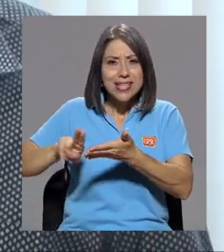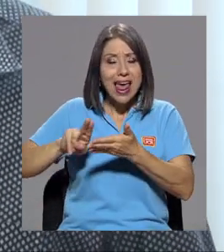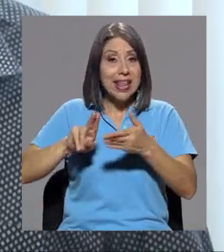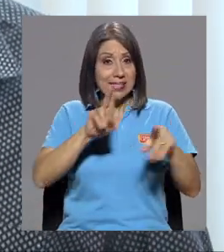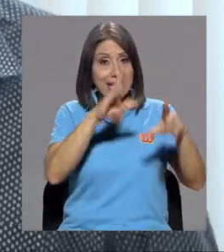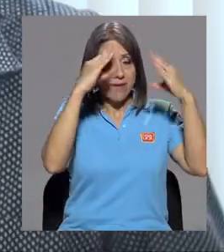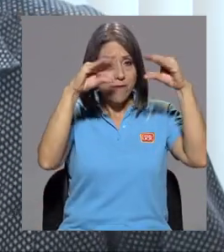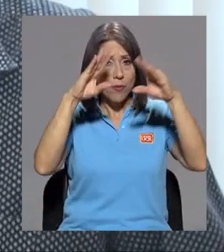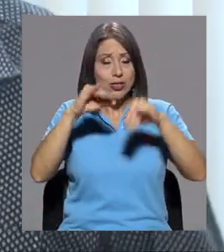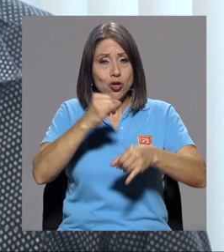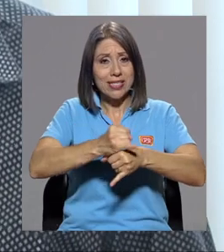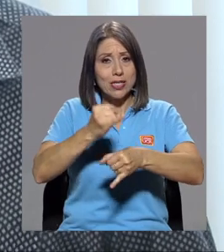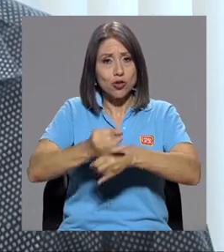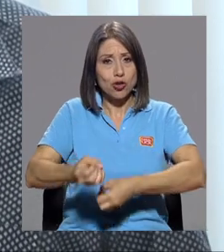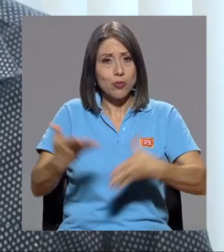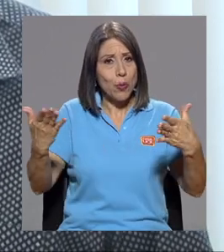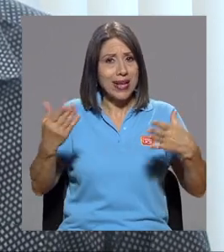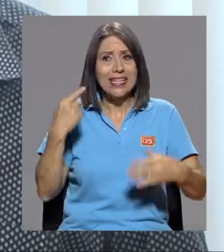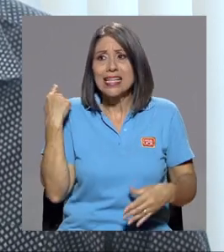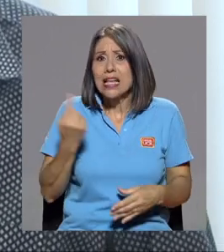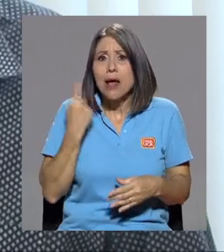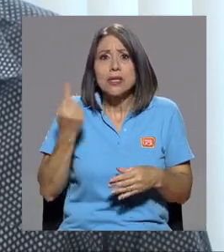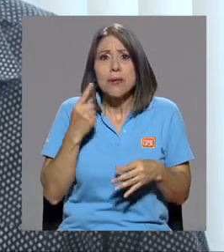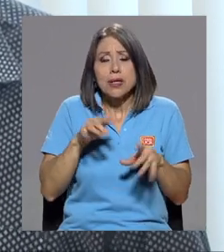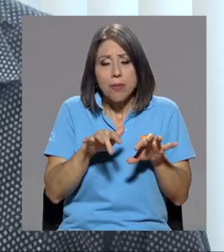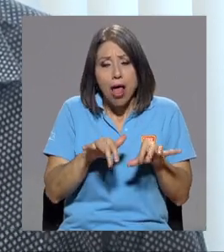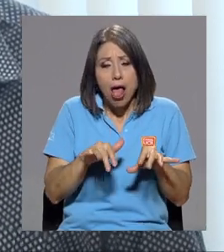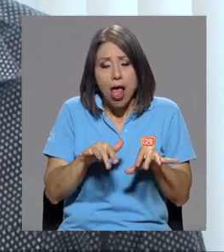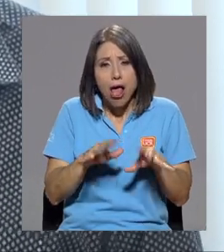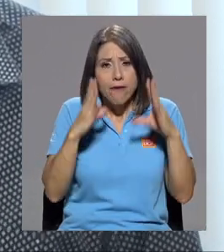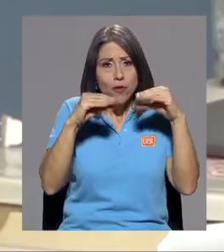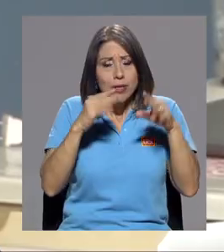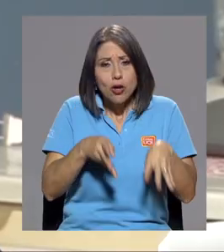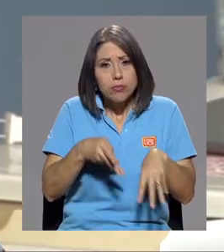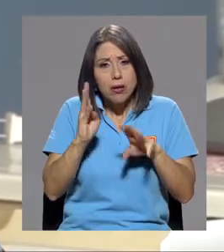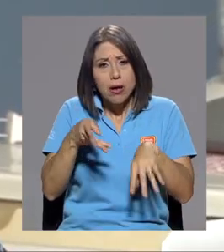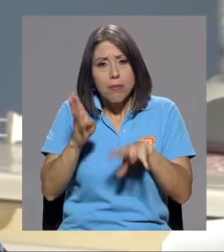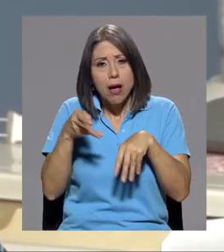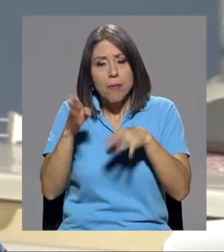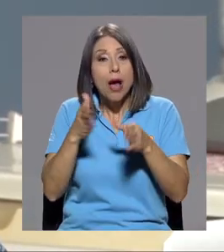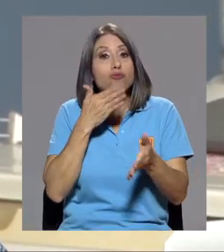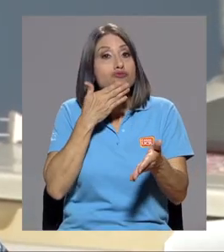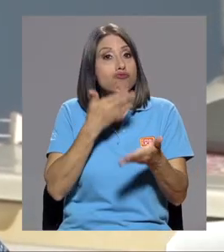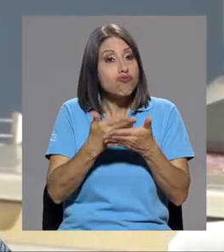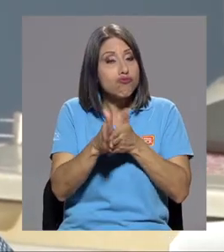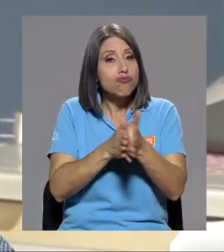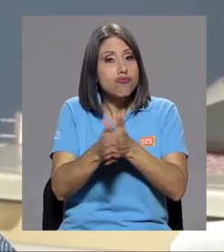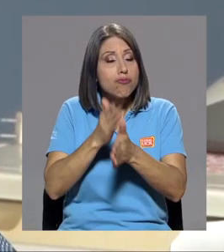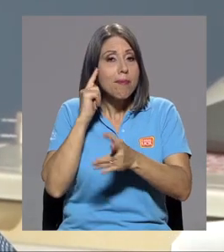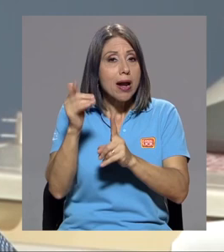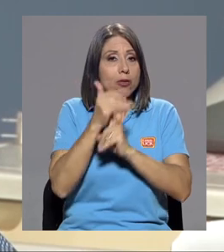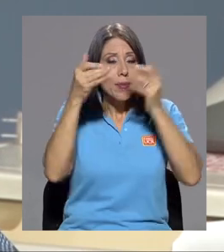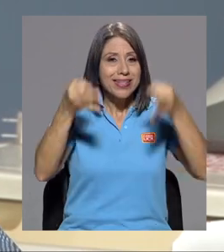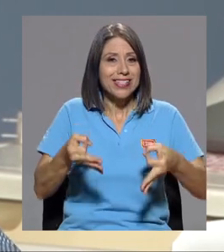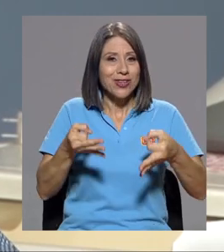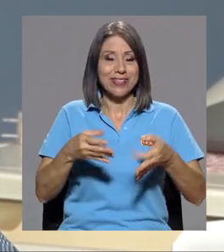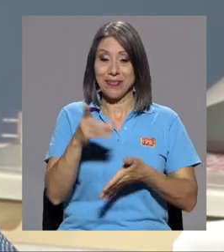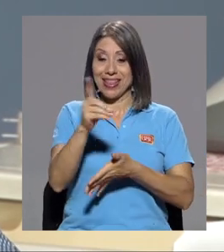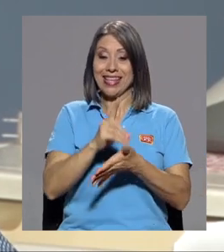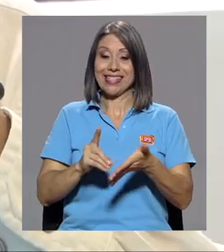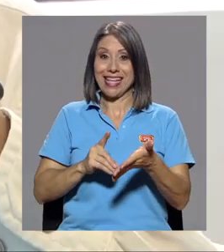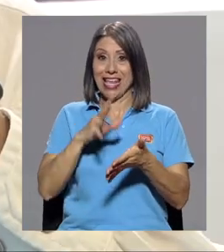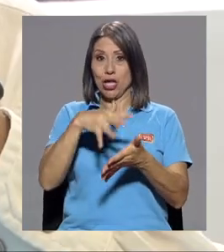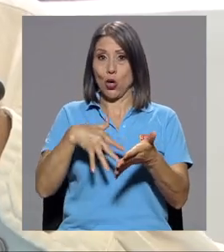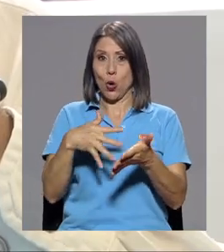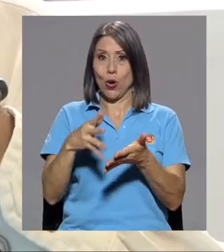públicas, que constantemente están generando información y que son útiles para tomar decisiones. En el diseño y el contenido de la